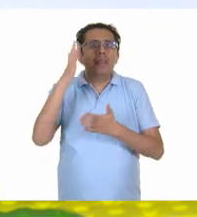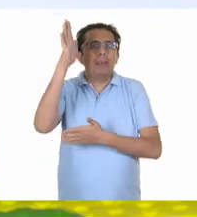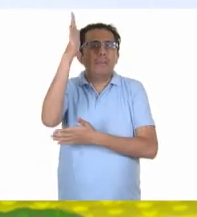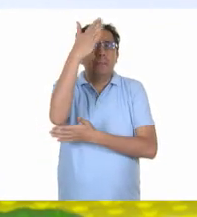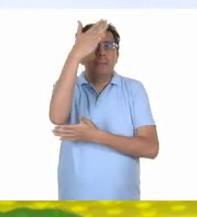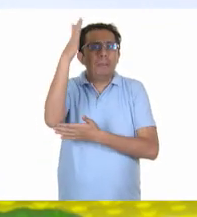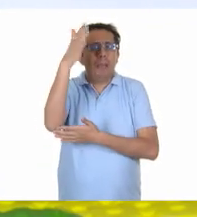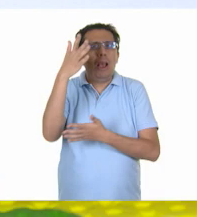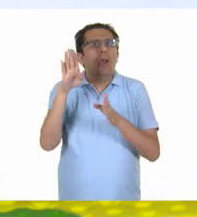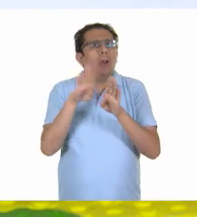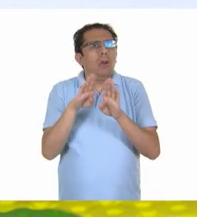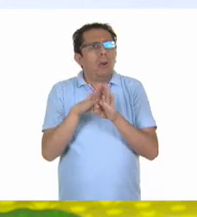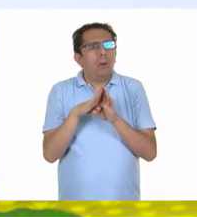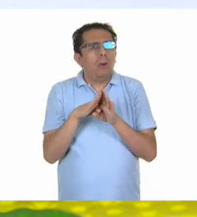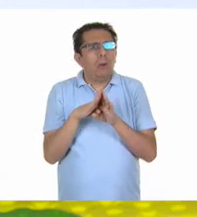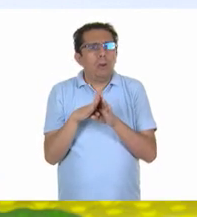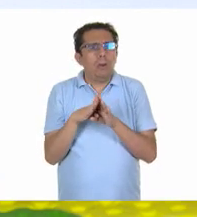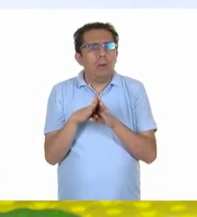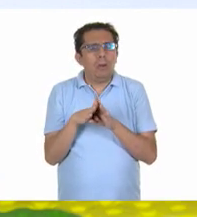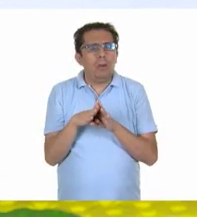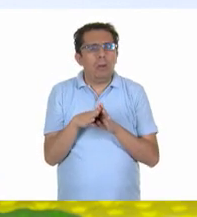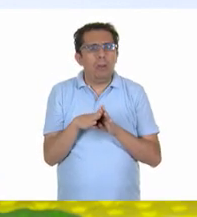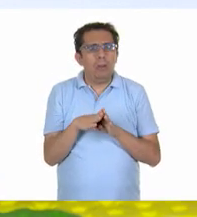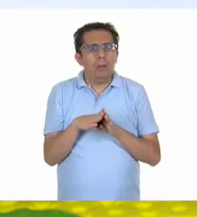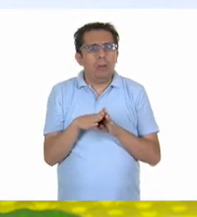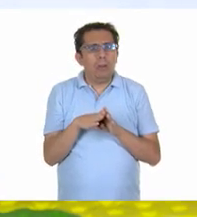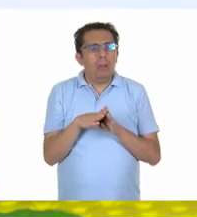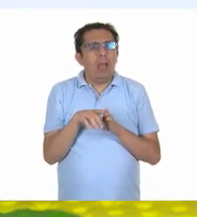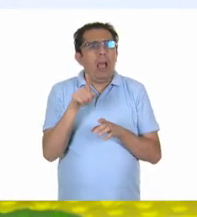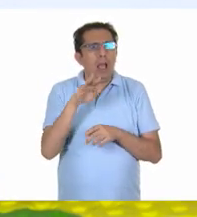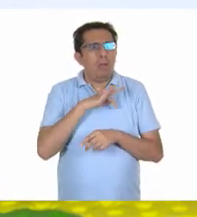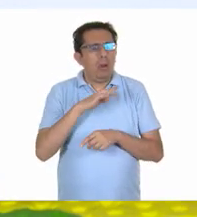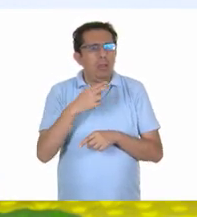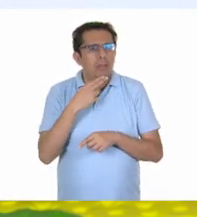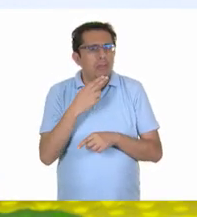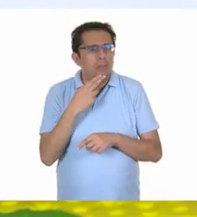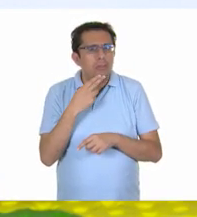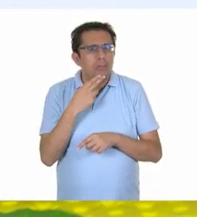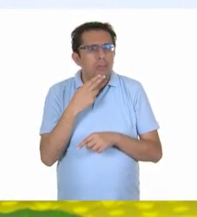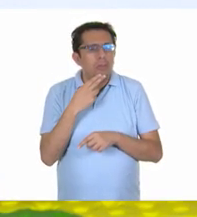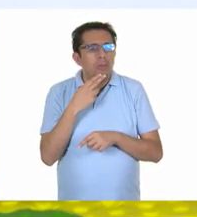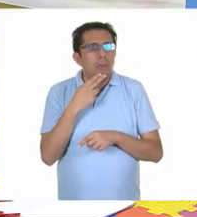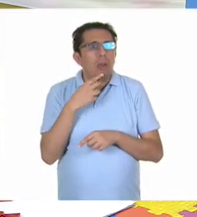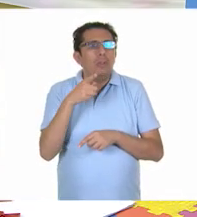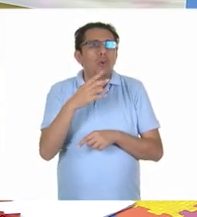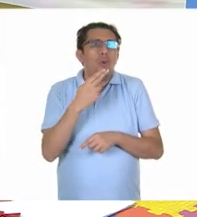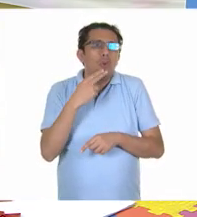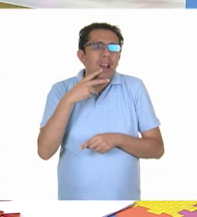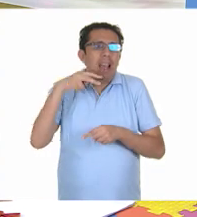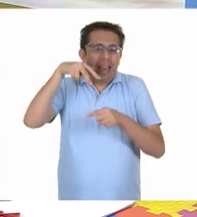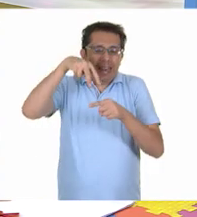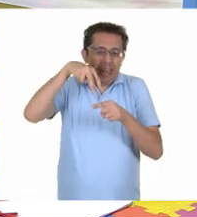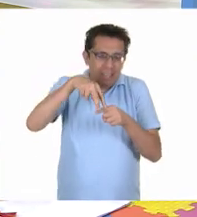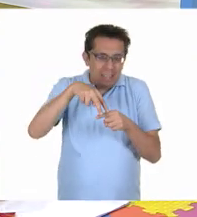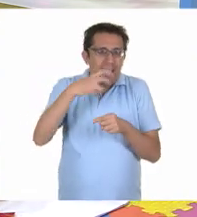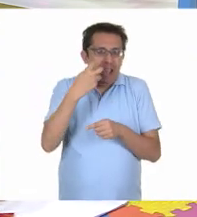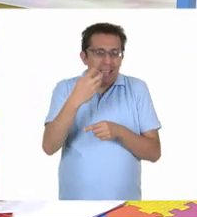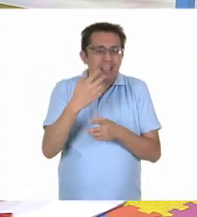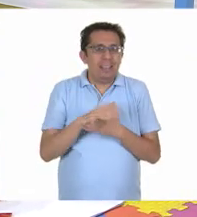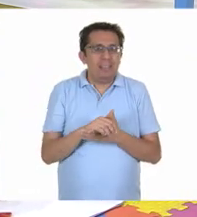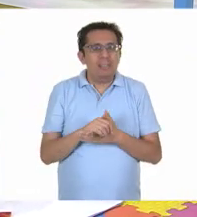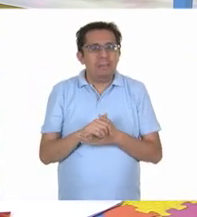falta? La vela. Claro. ¿Y cómo iba la vela? ¿Así? Lo puedes hacer con un... con